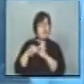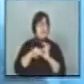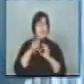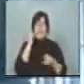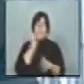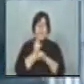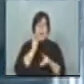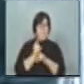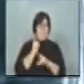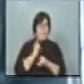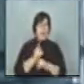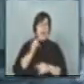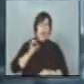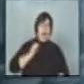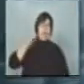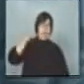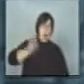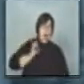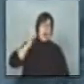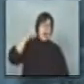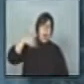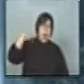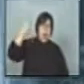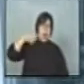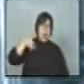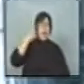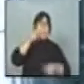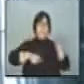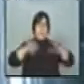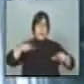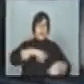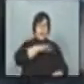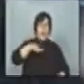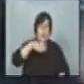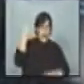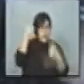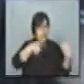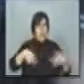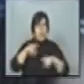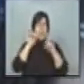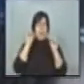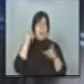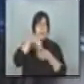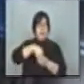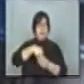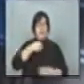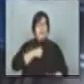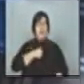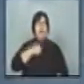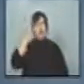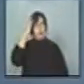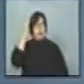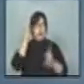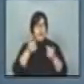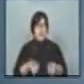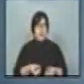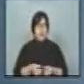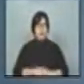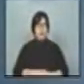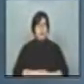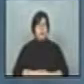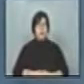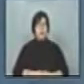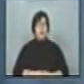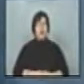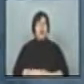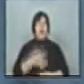los tiempos, siempre la fe se ha manifestado, y bueno, justamente la Fundación lo que trata es de poner en evidencia todo eso. En realidad